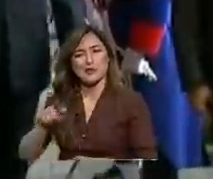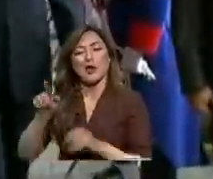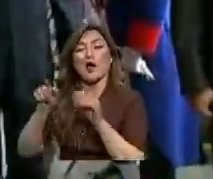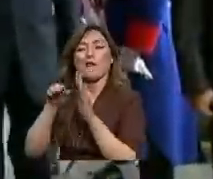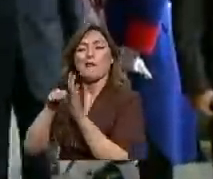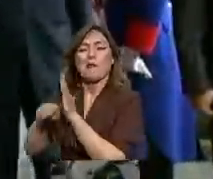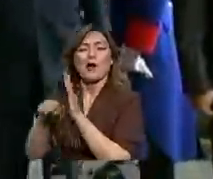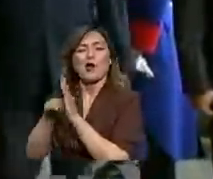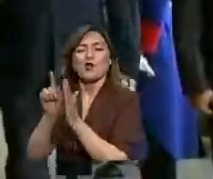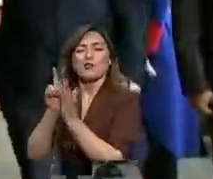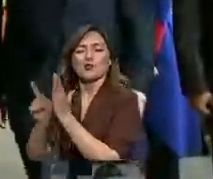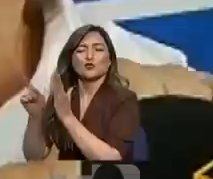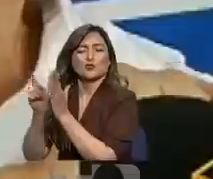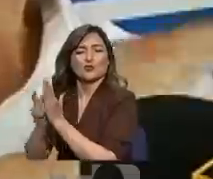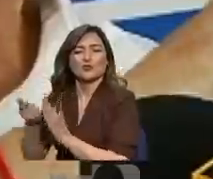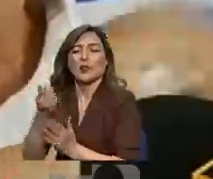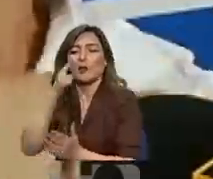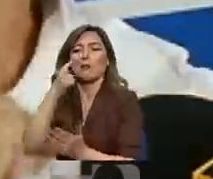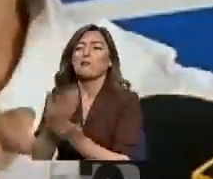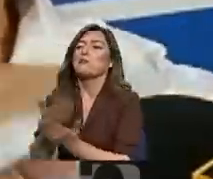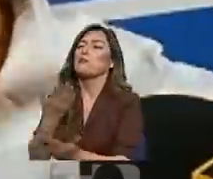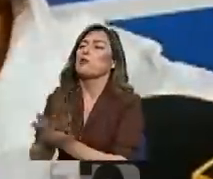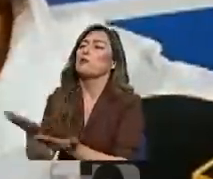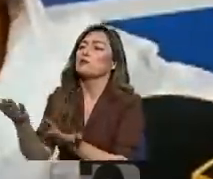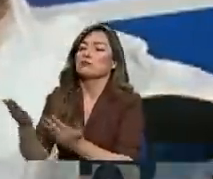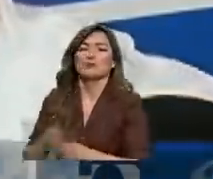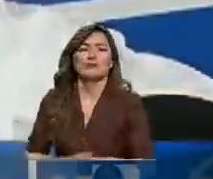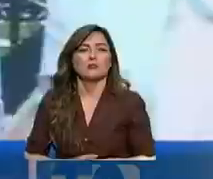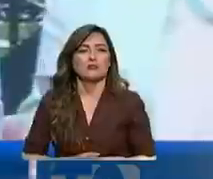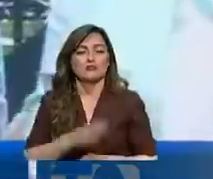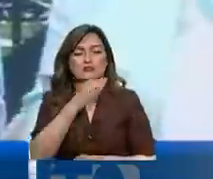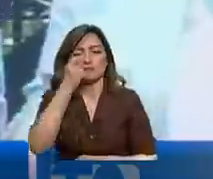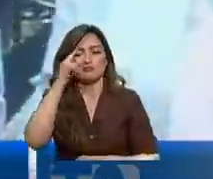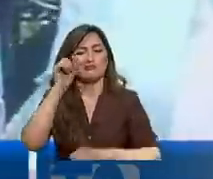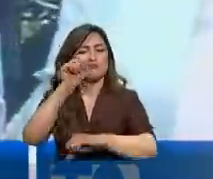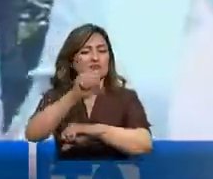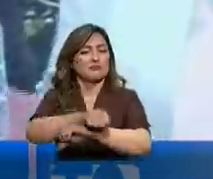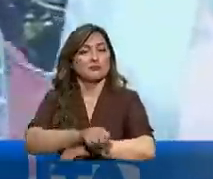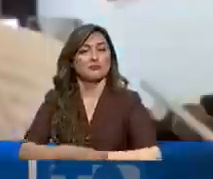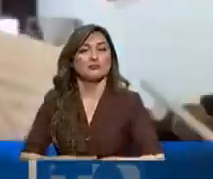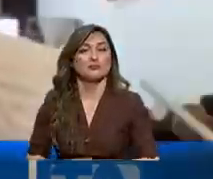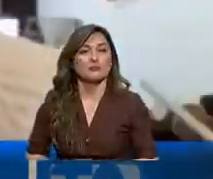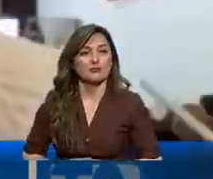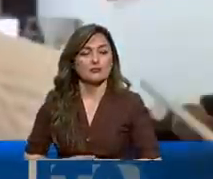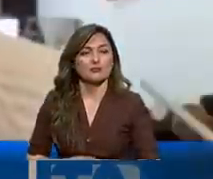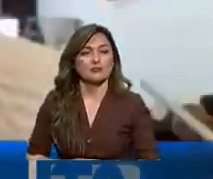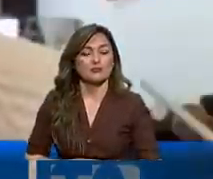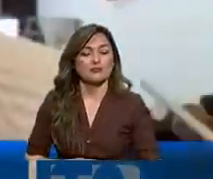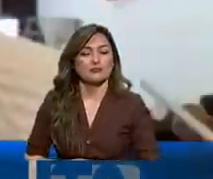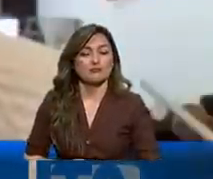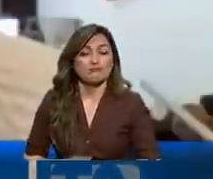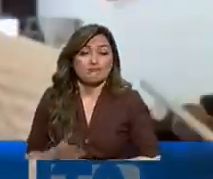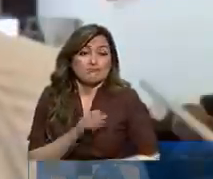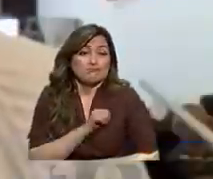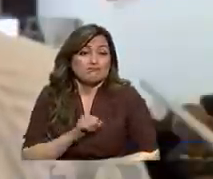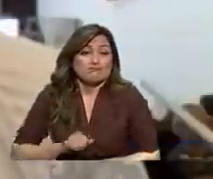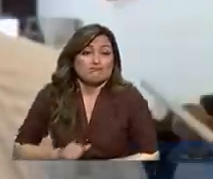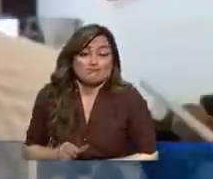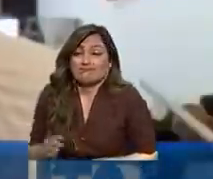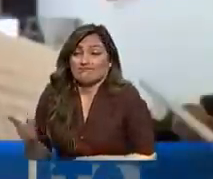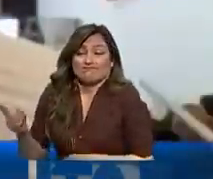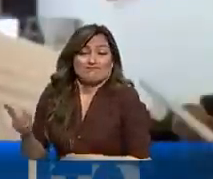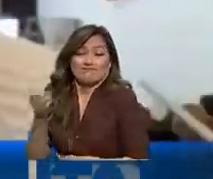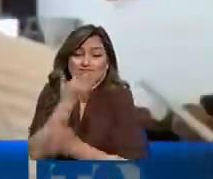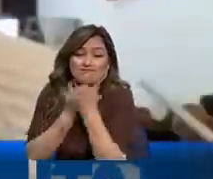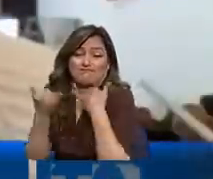de la República a probar lo que ha dicho, mientras que desde el correísmo también rechazan las acusaciones. Es la actitud de quien no tiene cómo